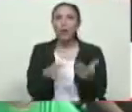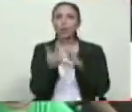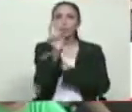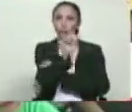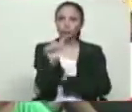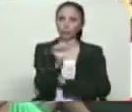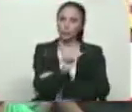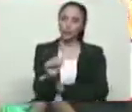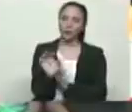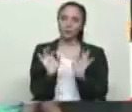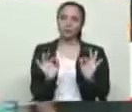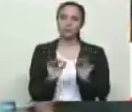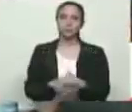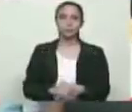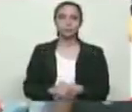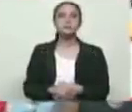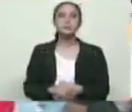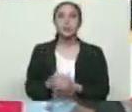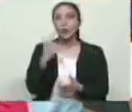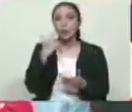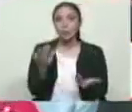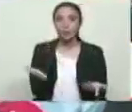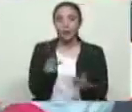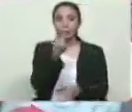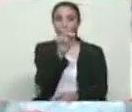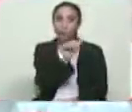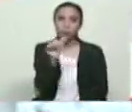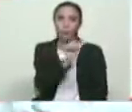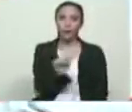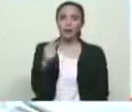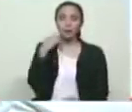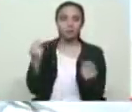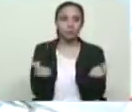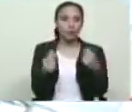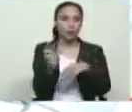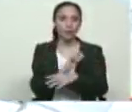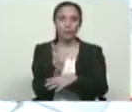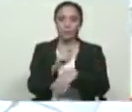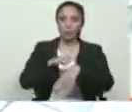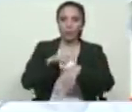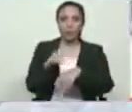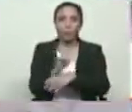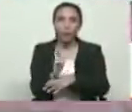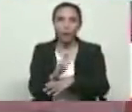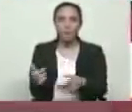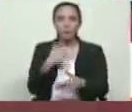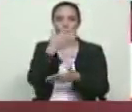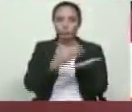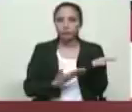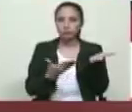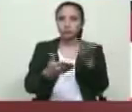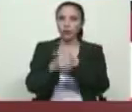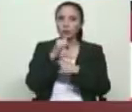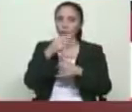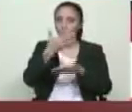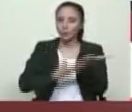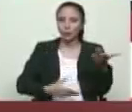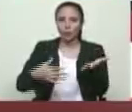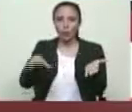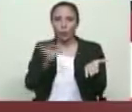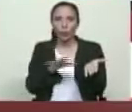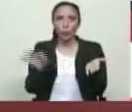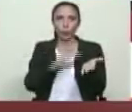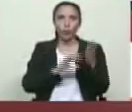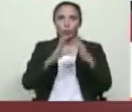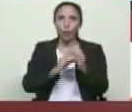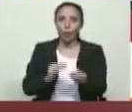semanas. Entonces fíjense ustedes, en dos semanas, todos estos documentos que ustedes me enviaron, todos estos